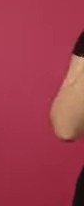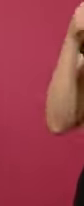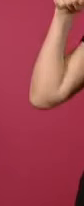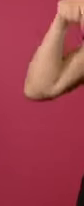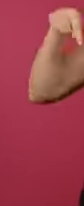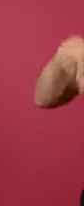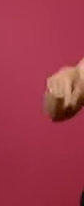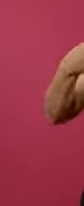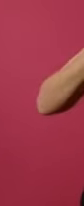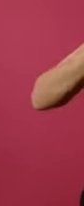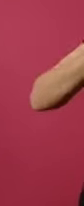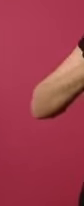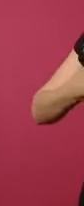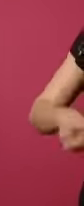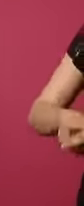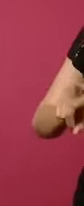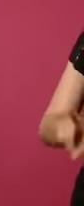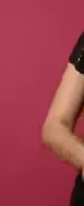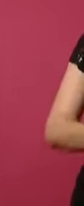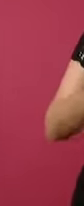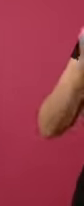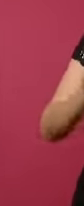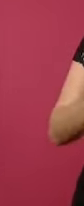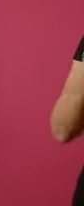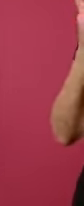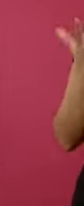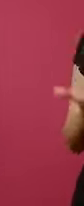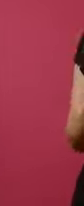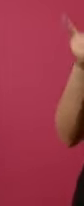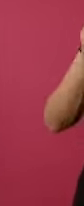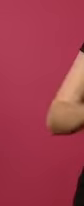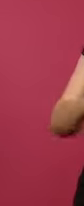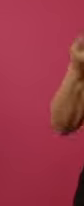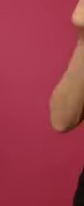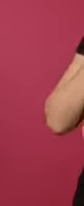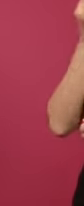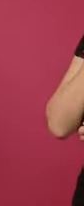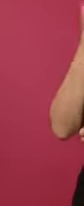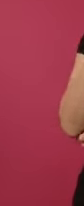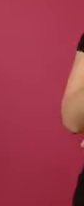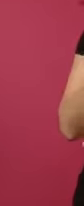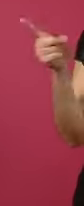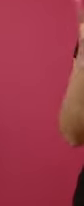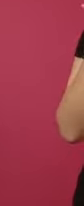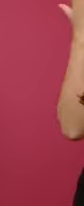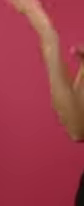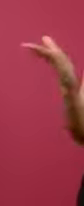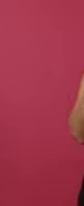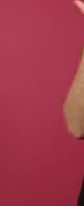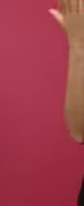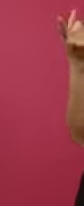tiene que ver con los contenidos de estudio de las universidades